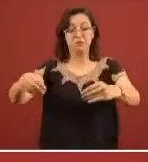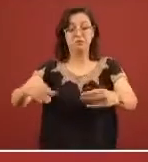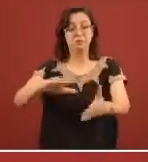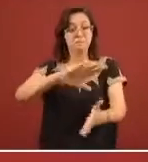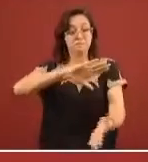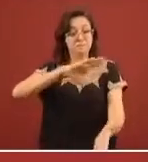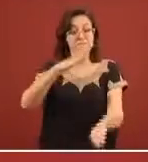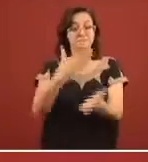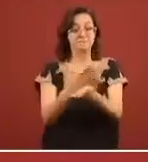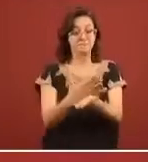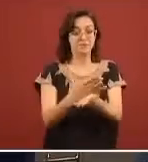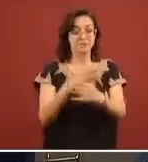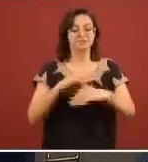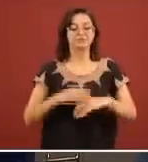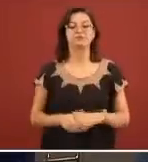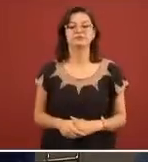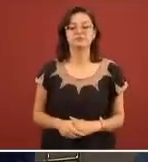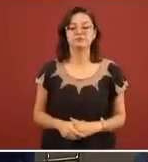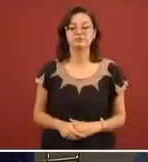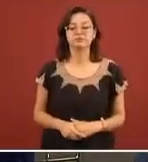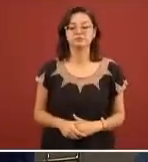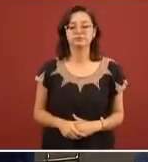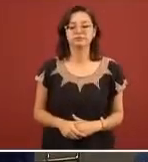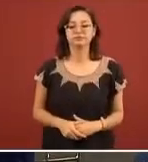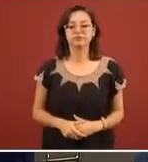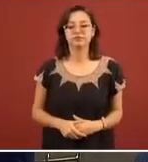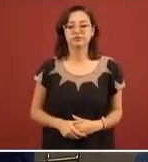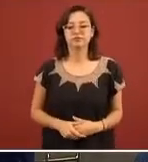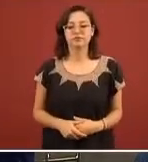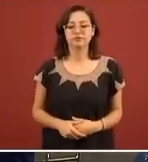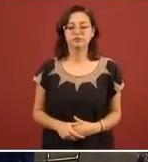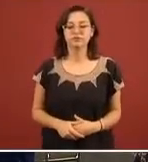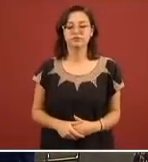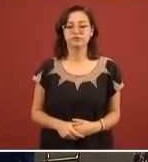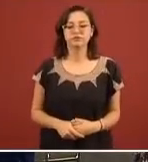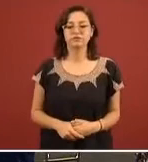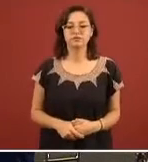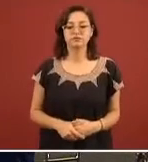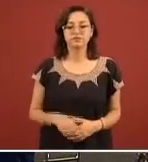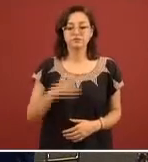de contagiarse esté presente. ¿Y por eso la incidencia acumulada?